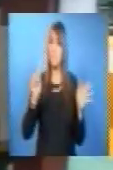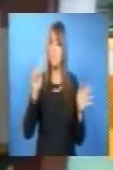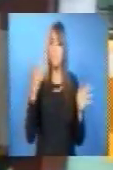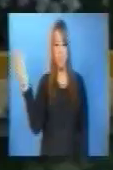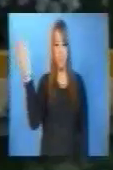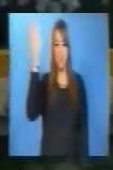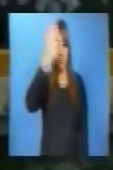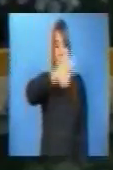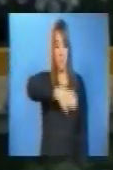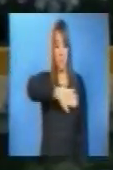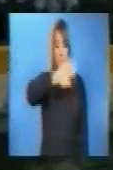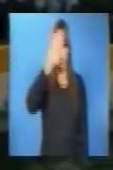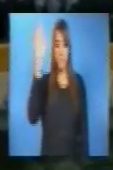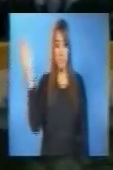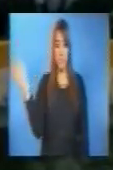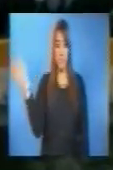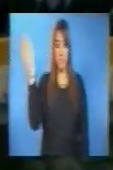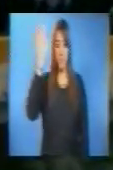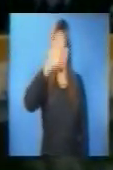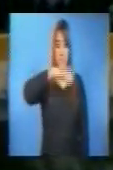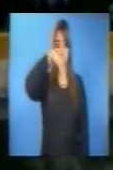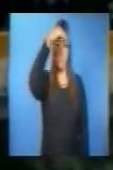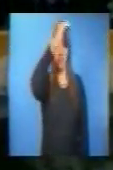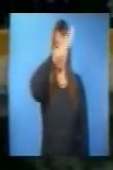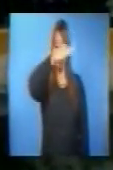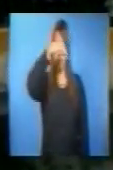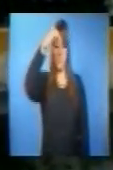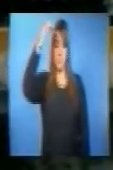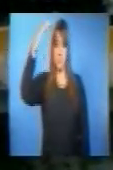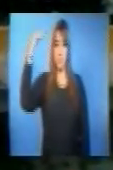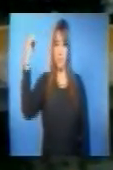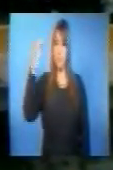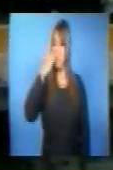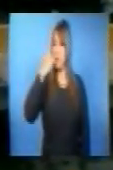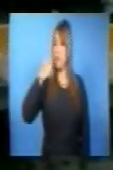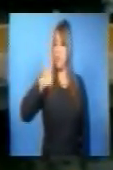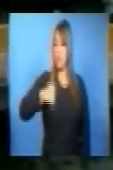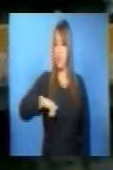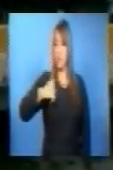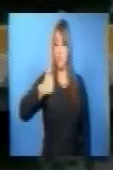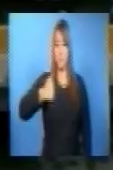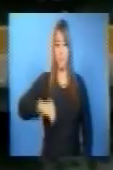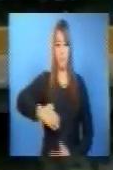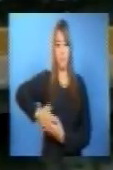tiene una longitud de 40.40 metros y 20.10 metros de ancho.